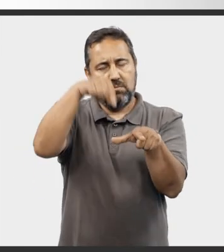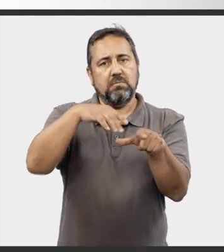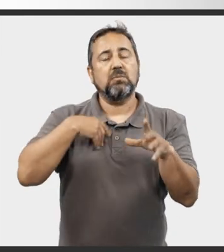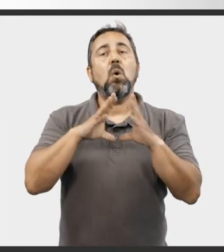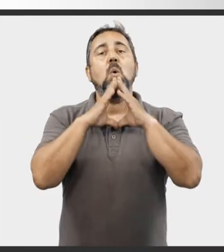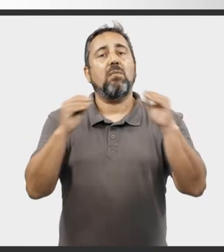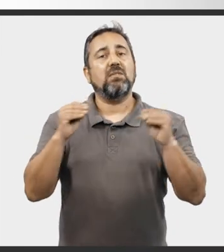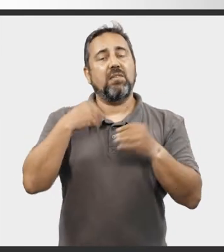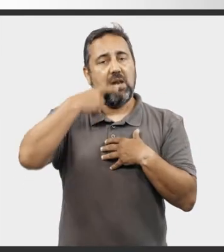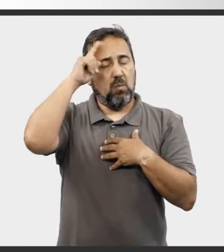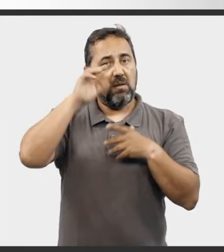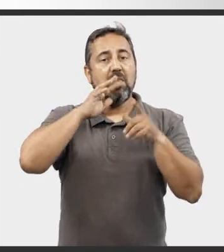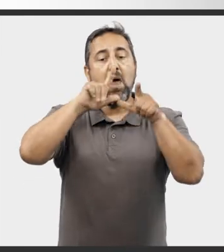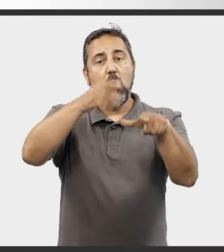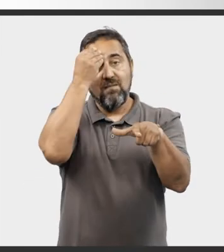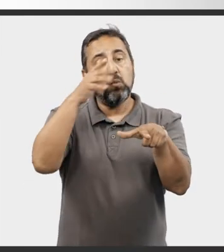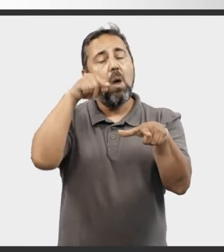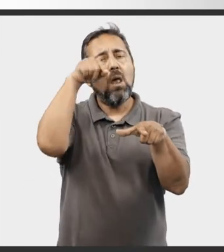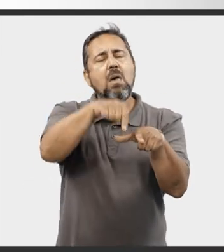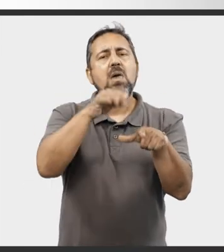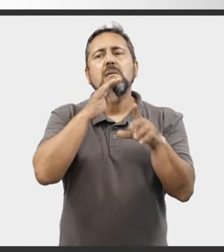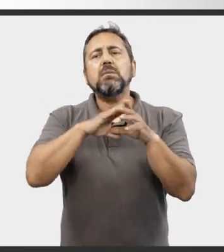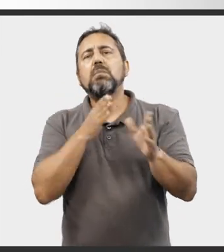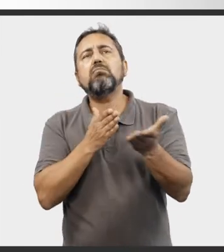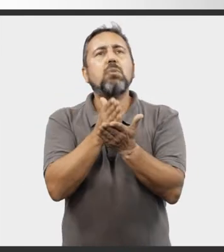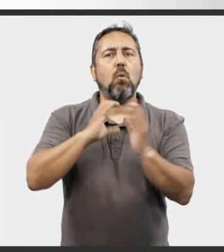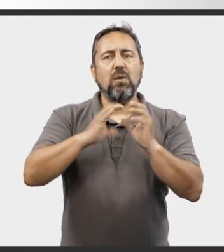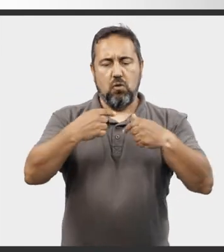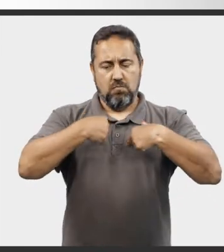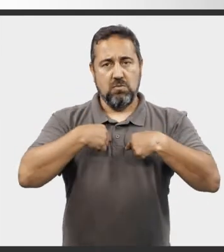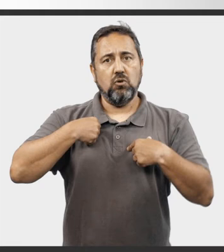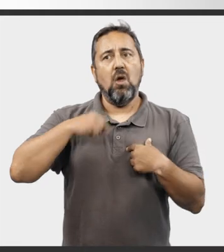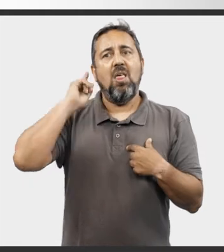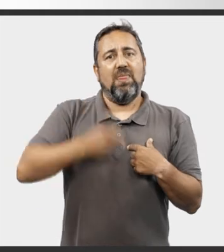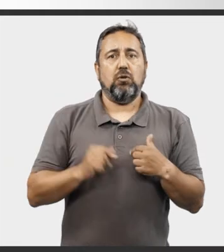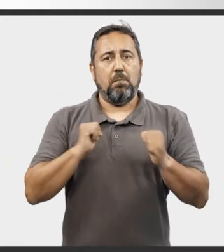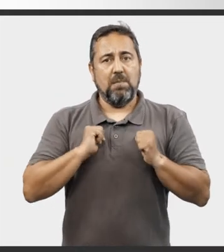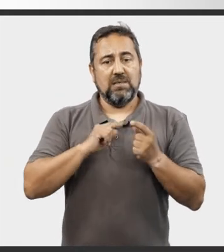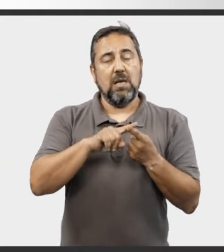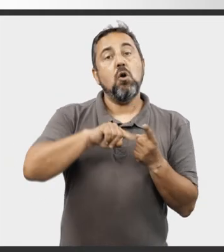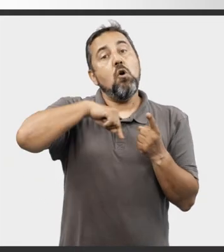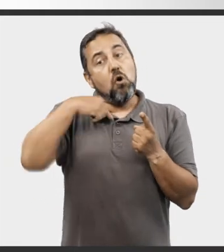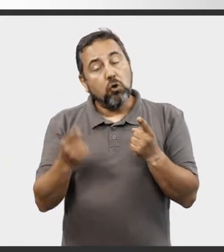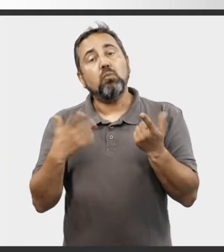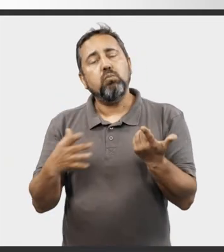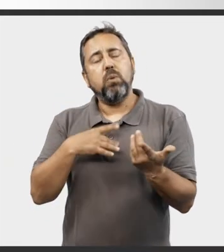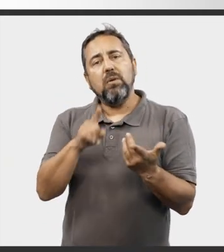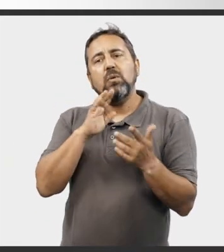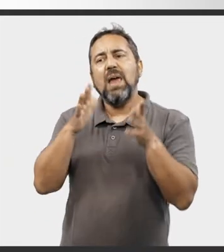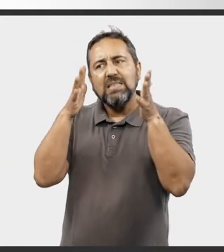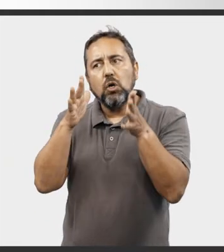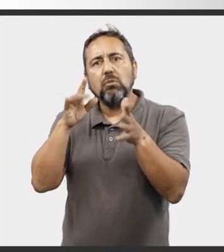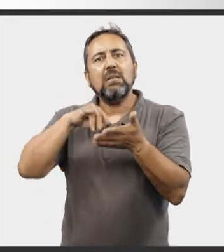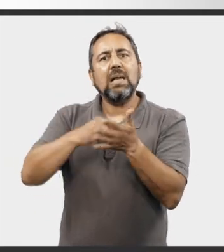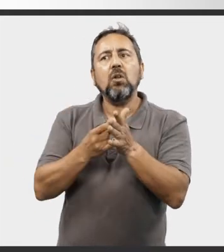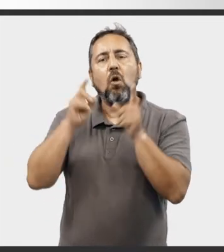en aula virtual dispondrás de un espacio de comunicación conmigo como director del máster y de otro en el que podrás contactar con tu asesor técnico